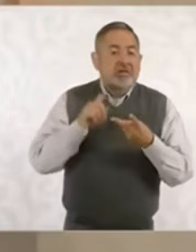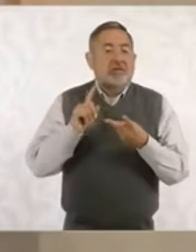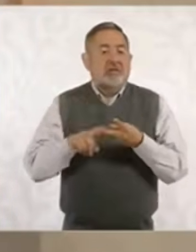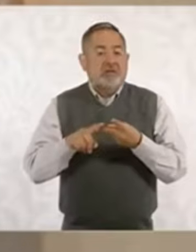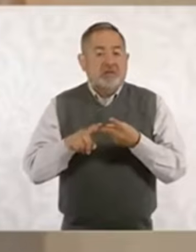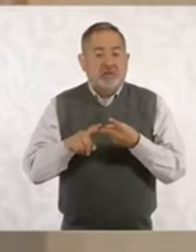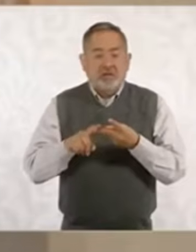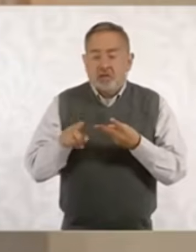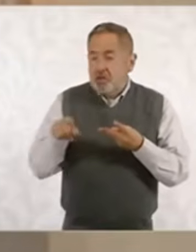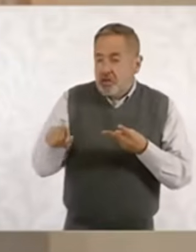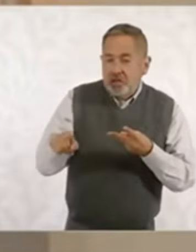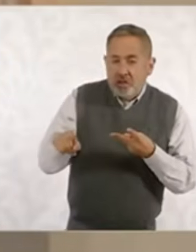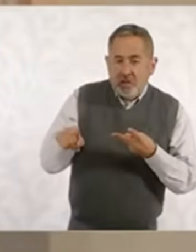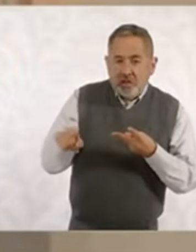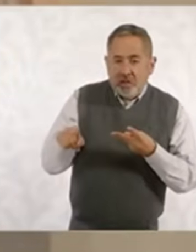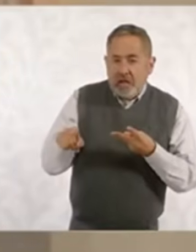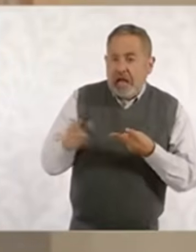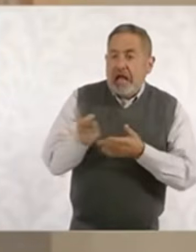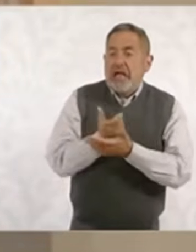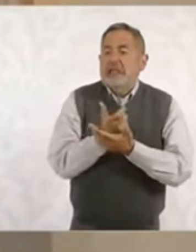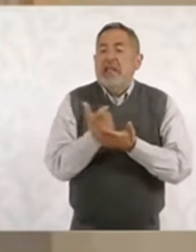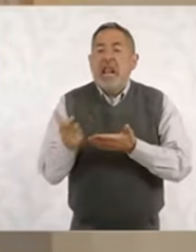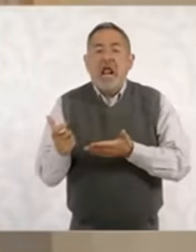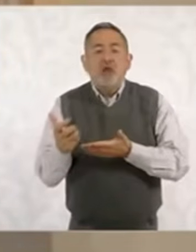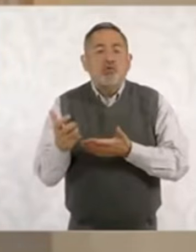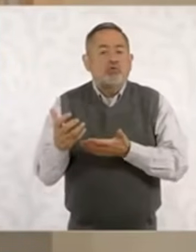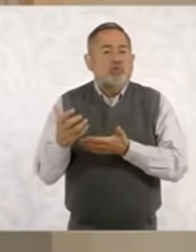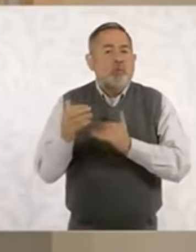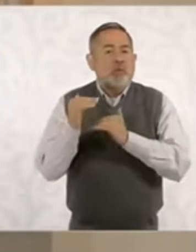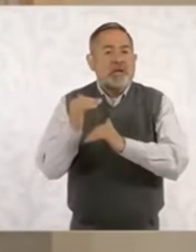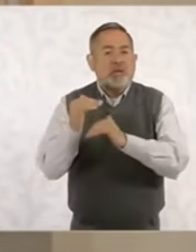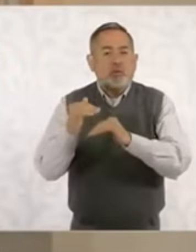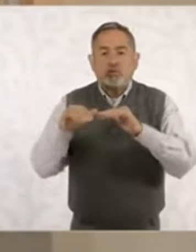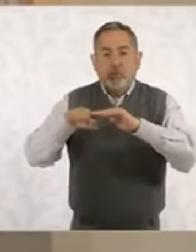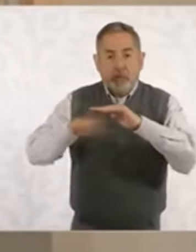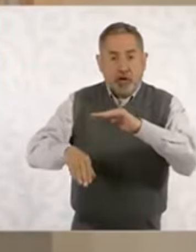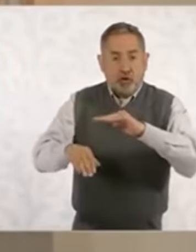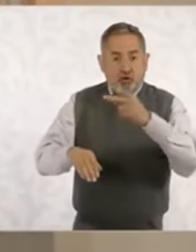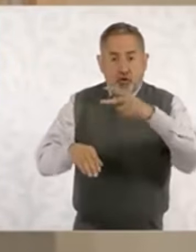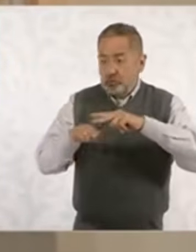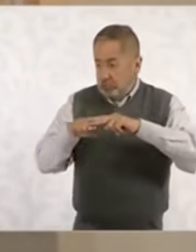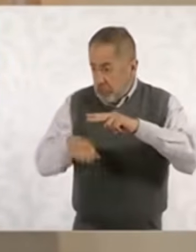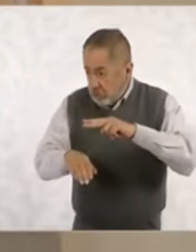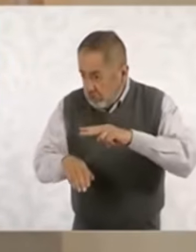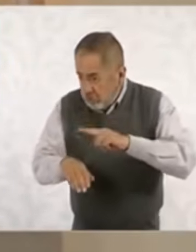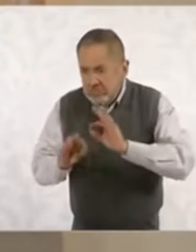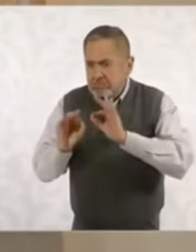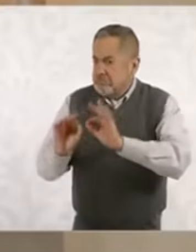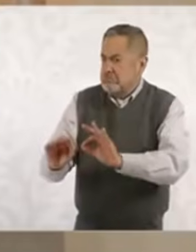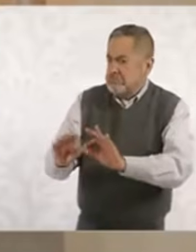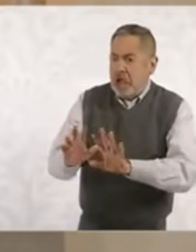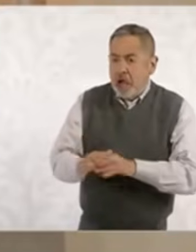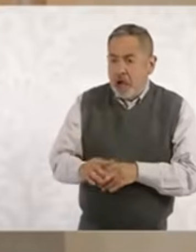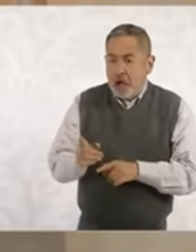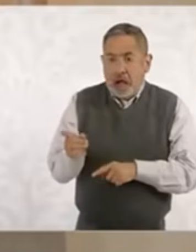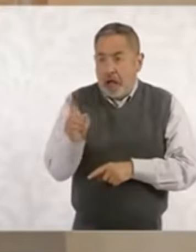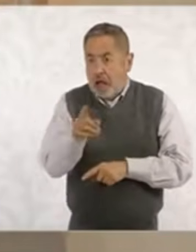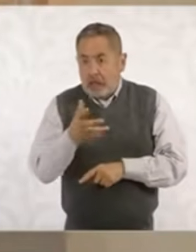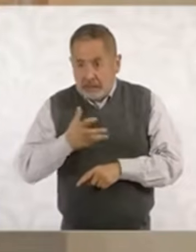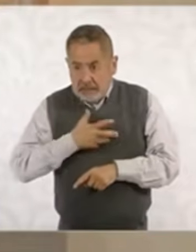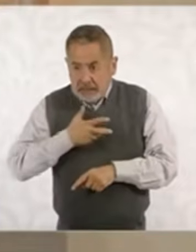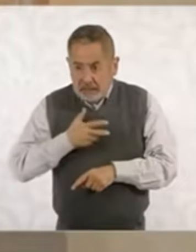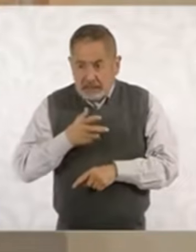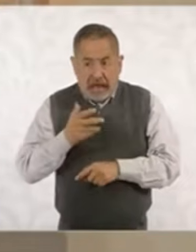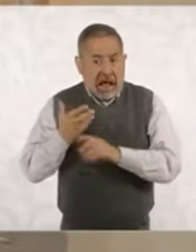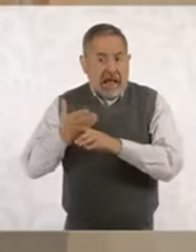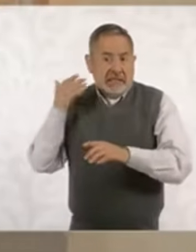el rango de menos de 2 salarios mínimos y se requiere no tener un crédito hipotecario. Prácticamente todo